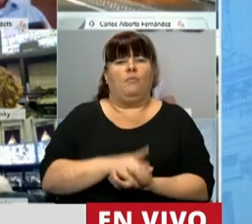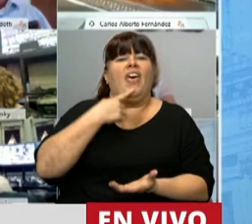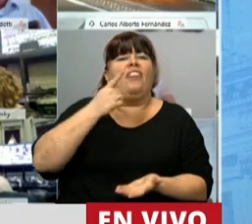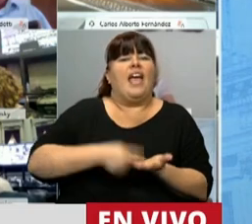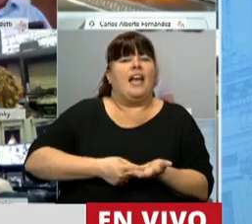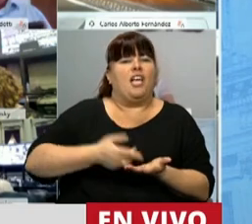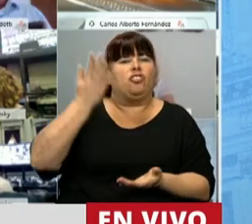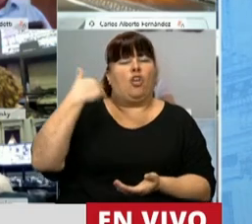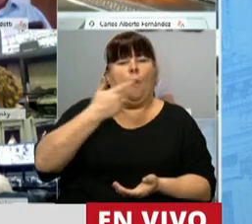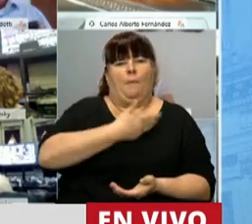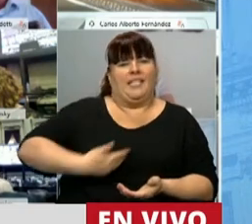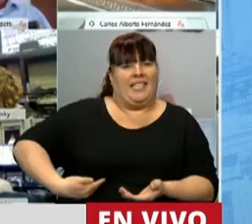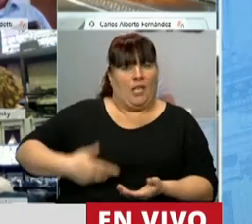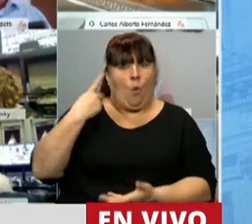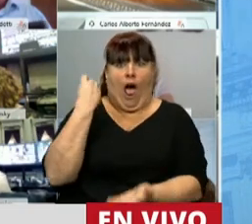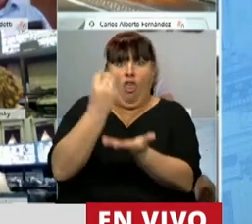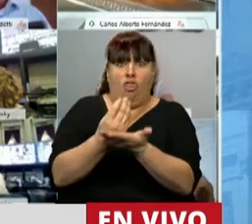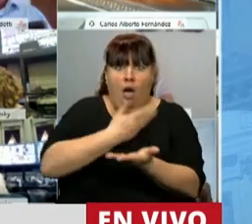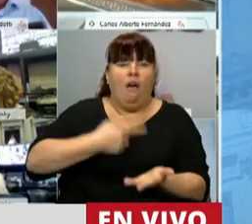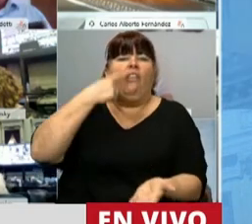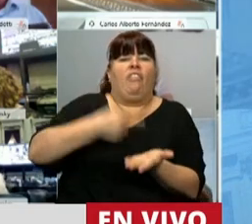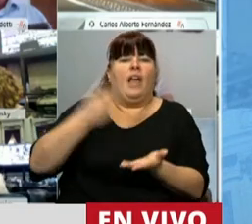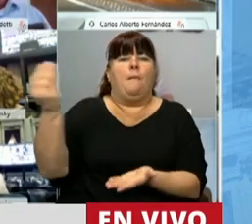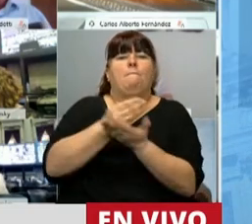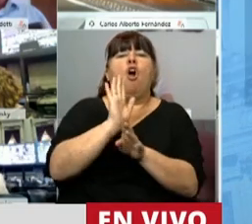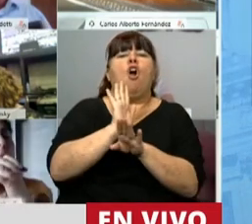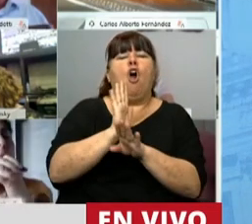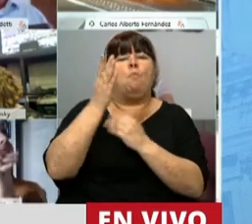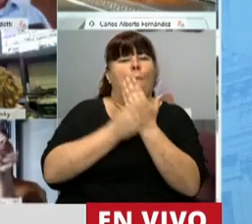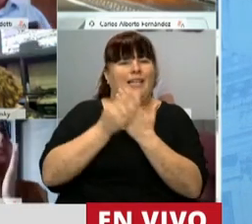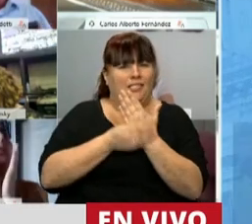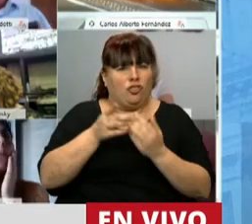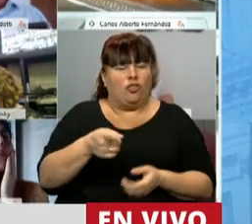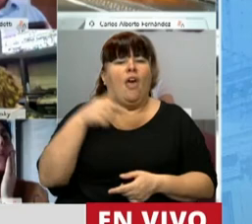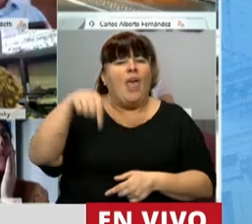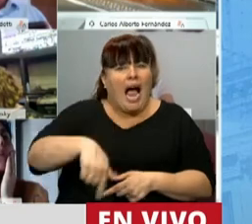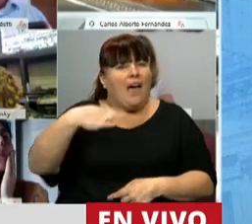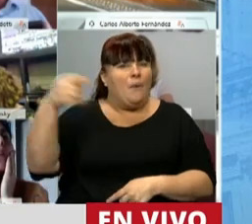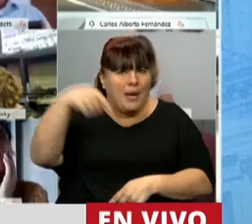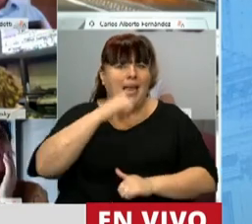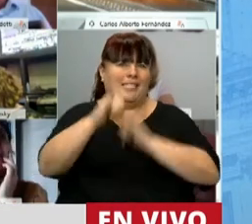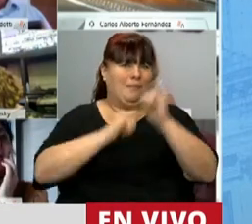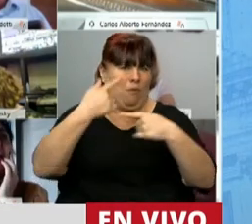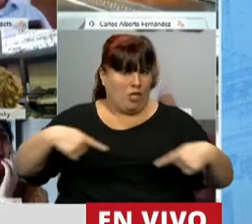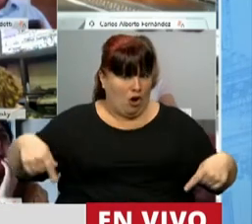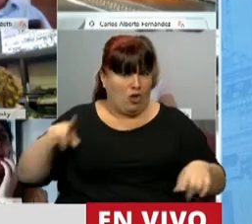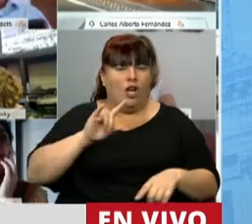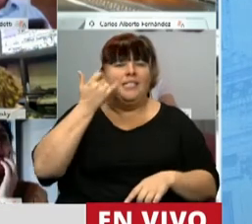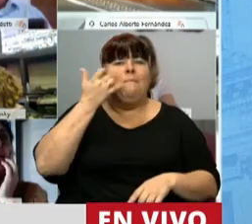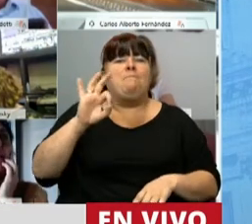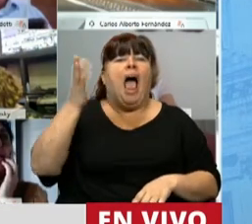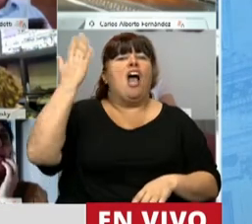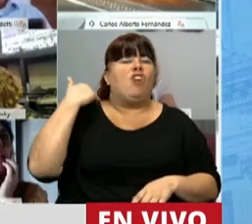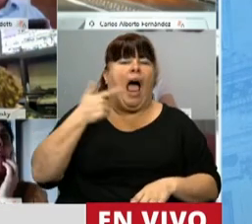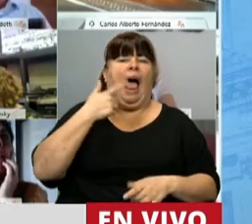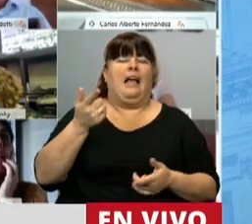decreto el presidente de la Nación y bien asumió sus funciones, tiene que venir acá a explicar varias cosas, entre otras, no solo porque ya en mayo